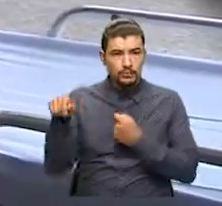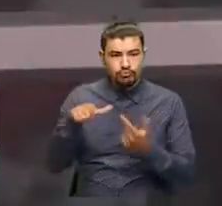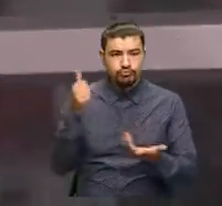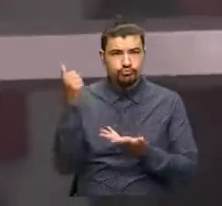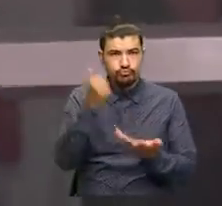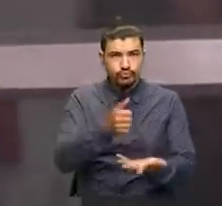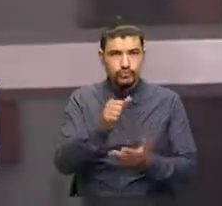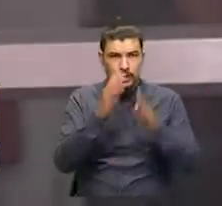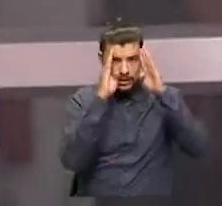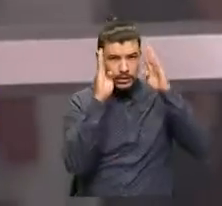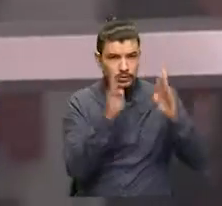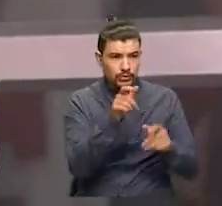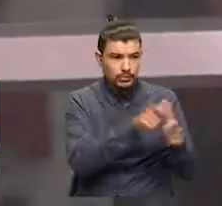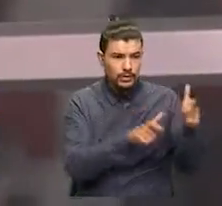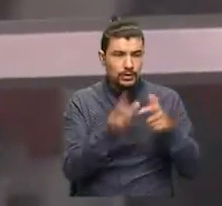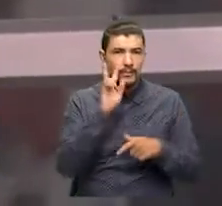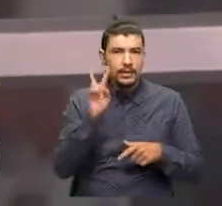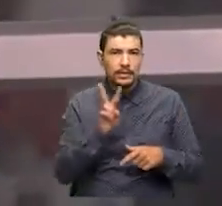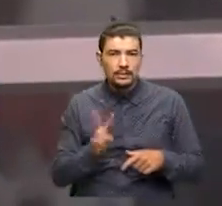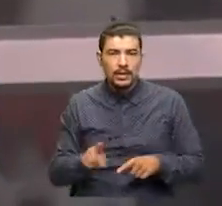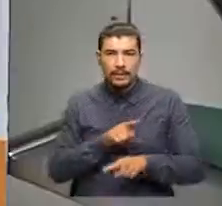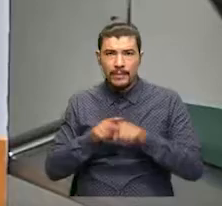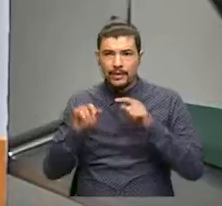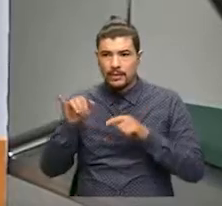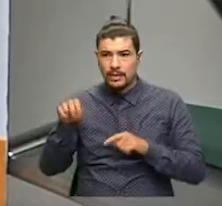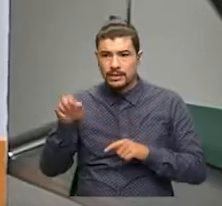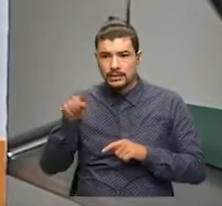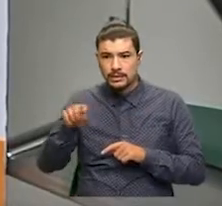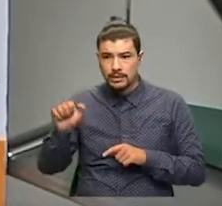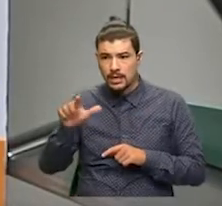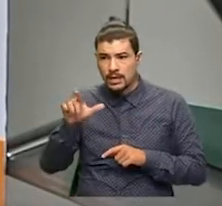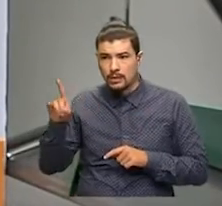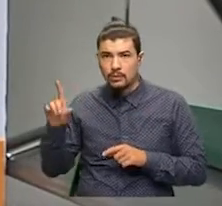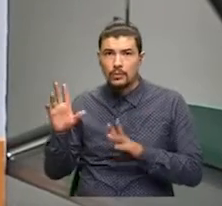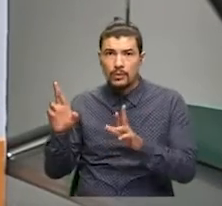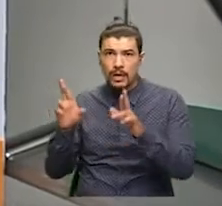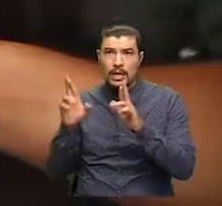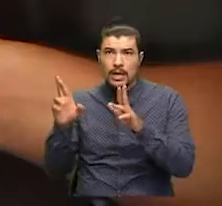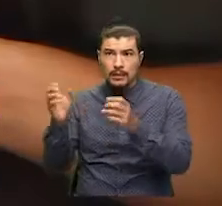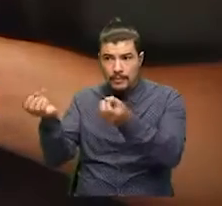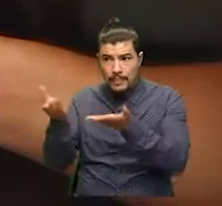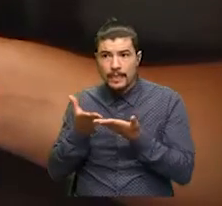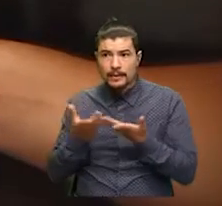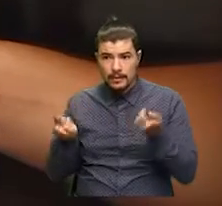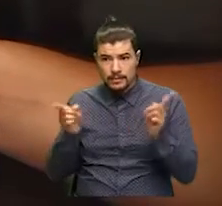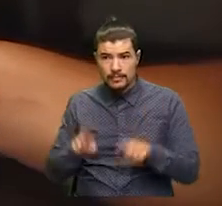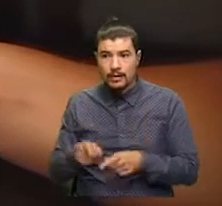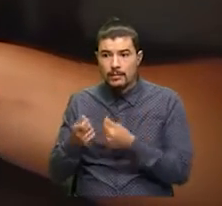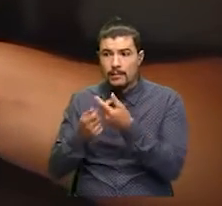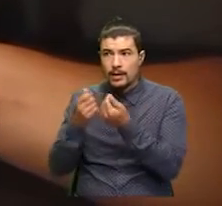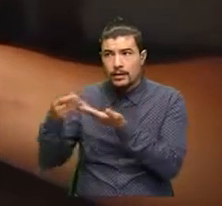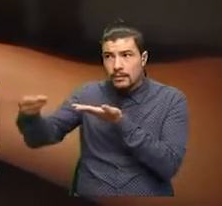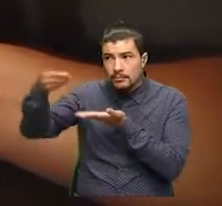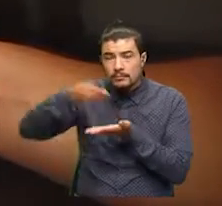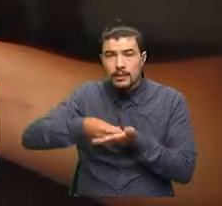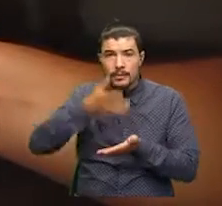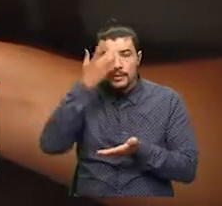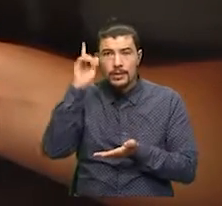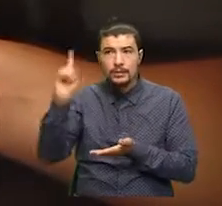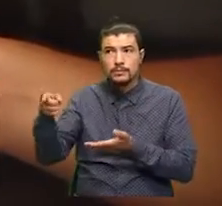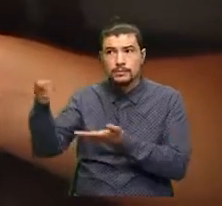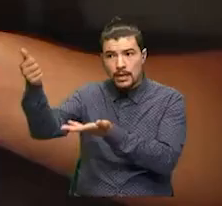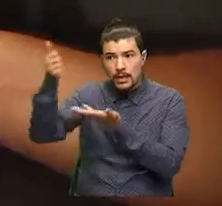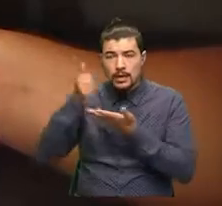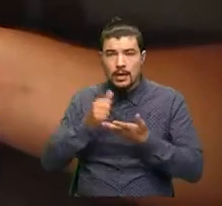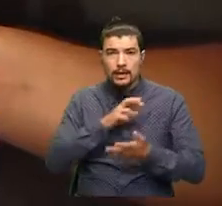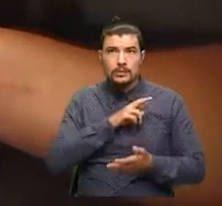por atención a venezolanos en salud de espera que sean tenidos en cuenta y pues estamos a la espera que nos asignen recursos ya